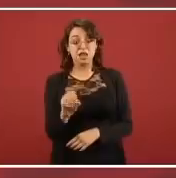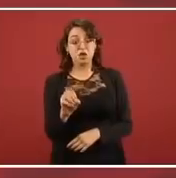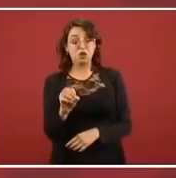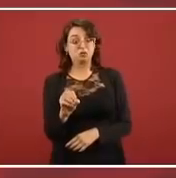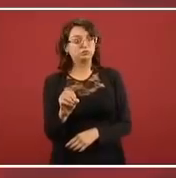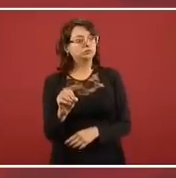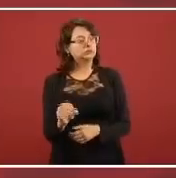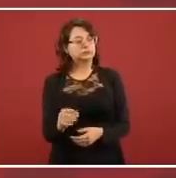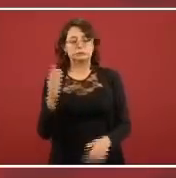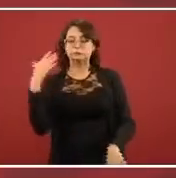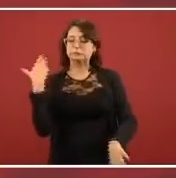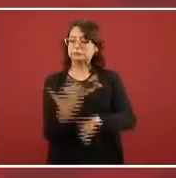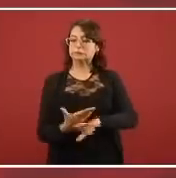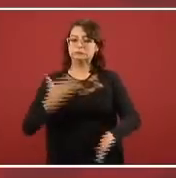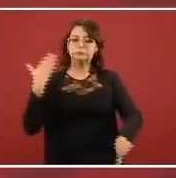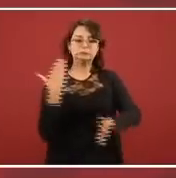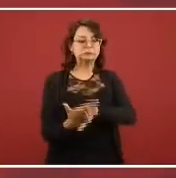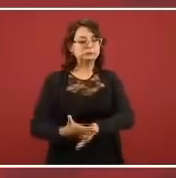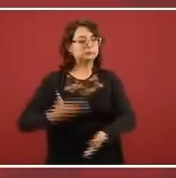así,